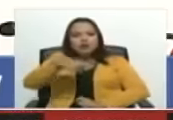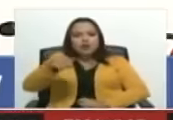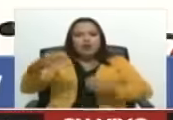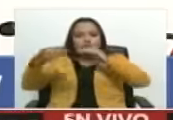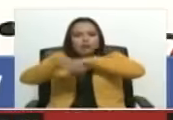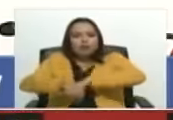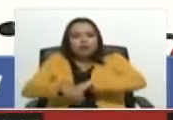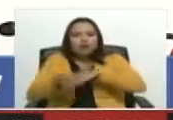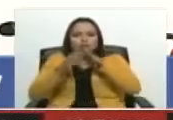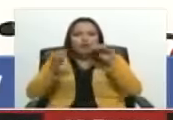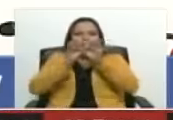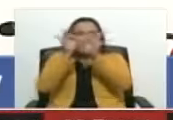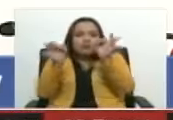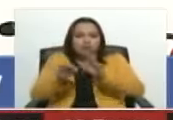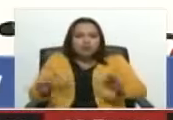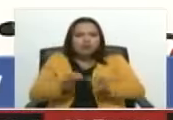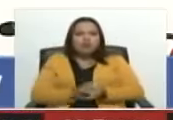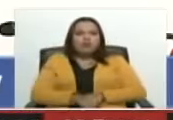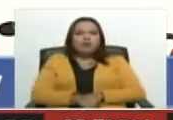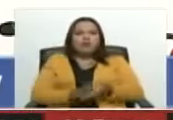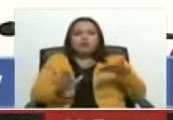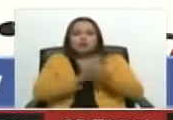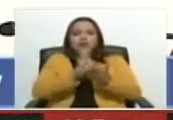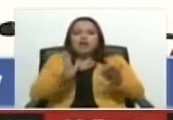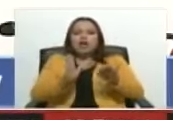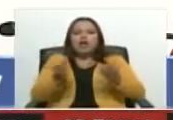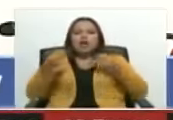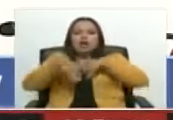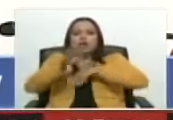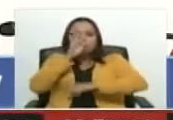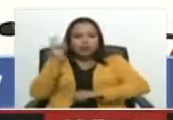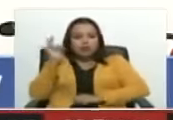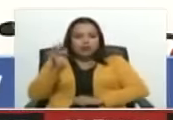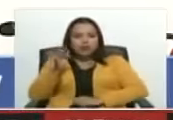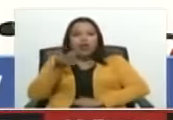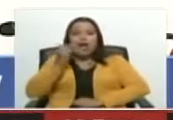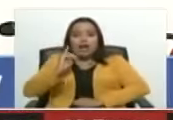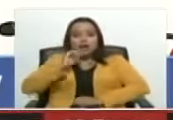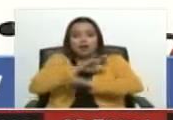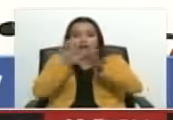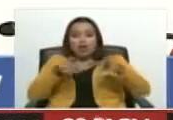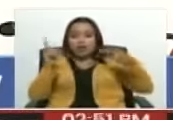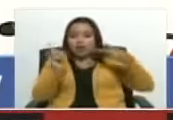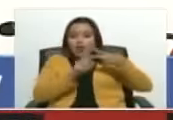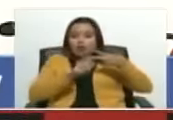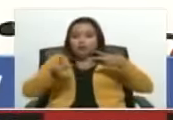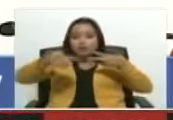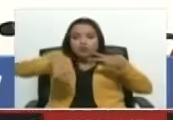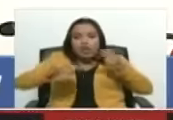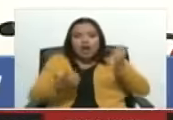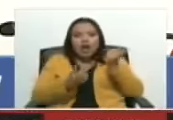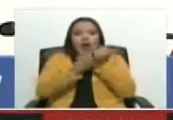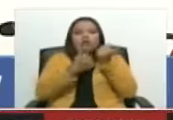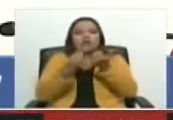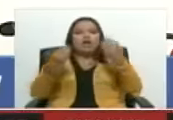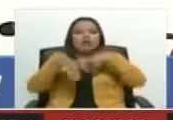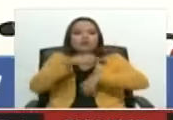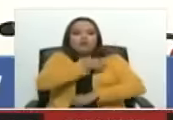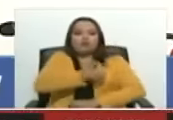todos los medios el laudo arbitral de París. Estamos claros. Dos, ¿Apoya usted el acuerdo de Ginebra